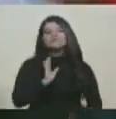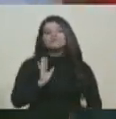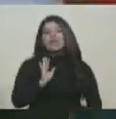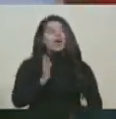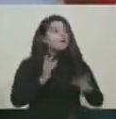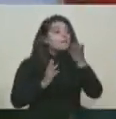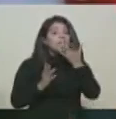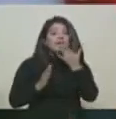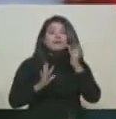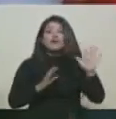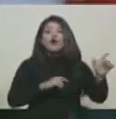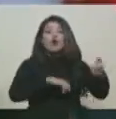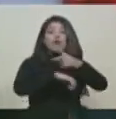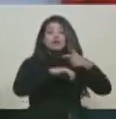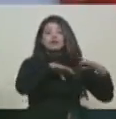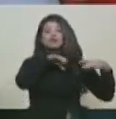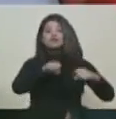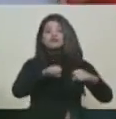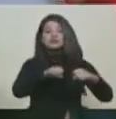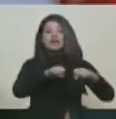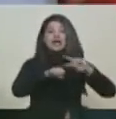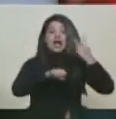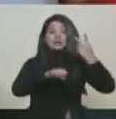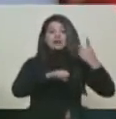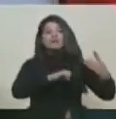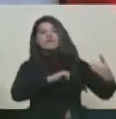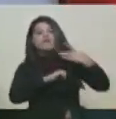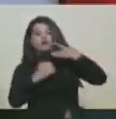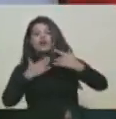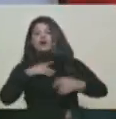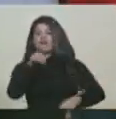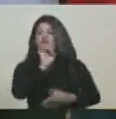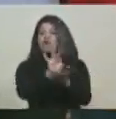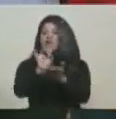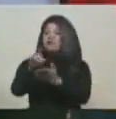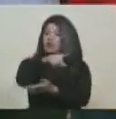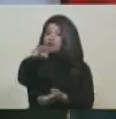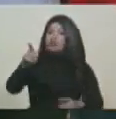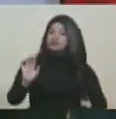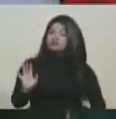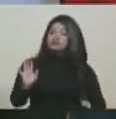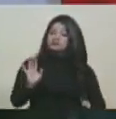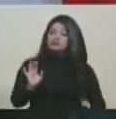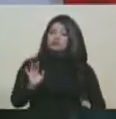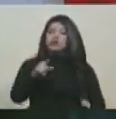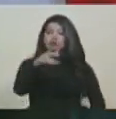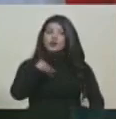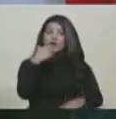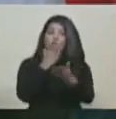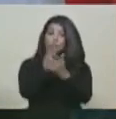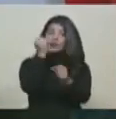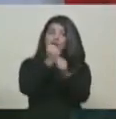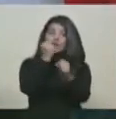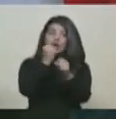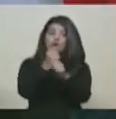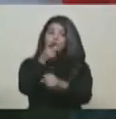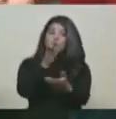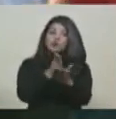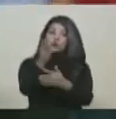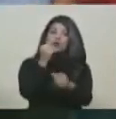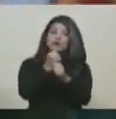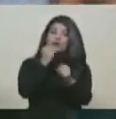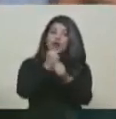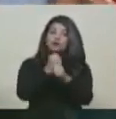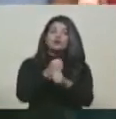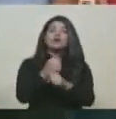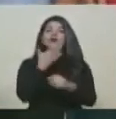lo van a votar. La van a votar. La única garantía que Táchira se mantenga en paz